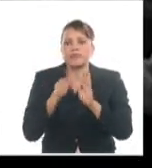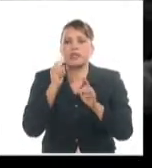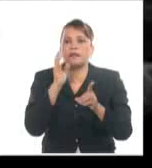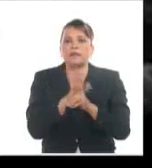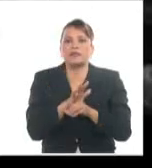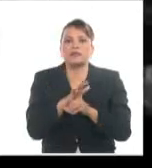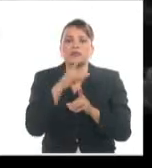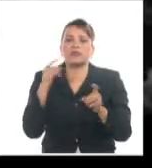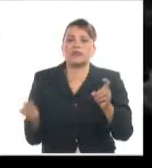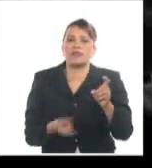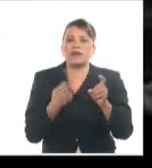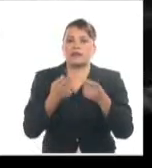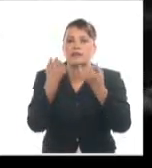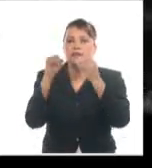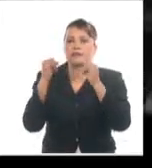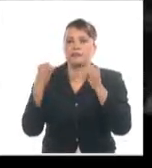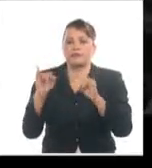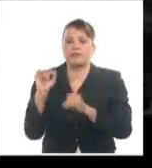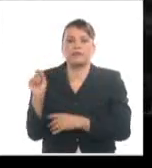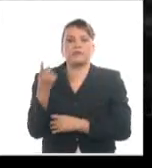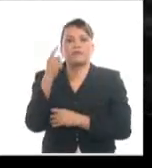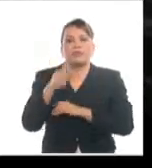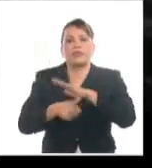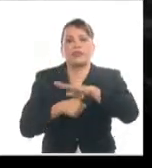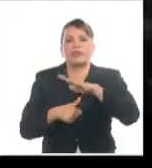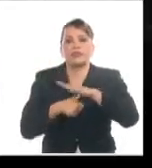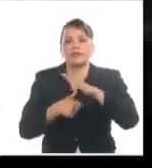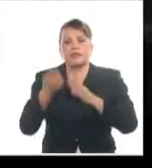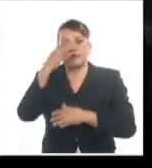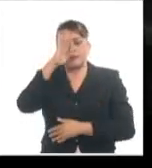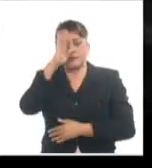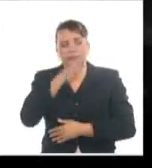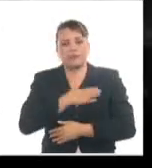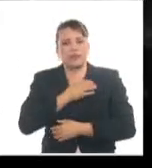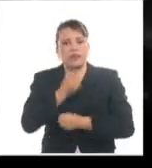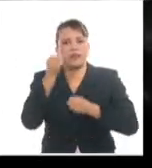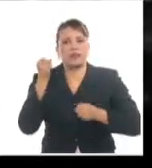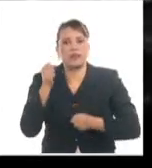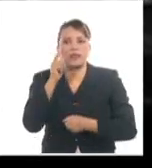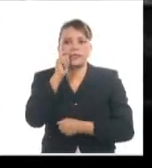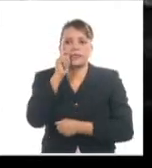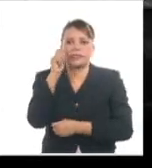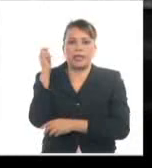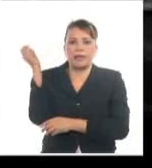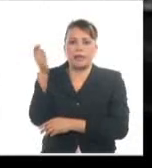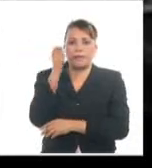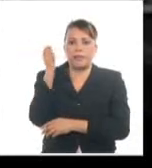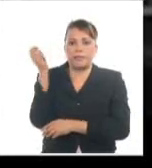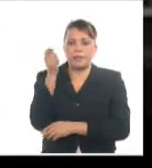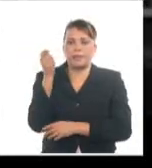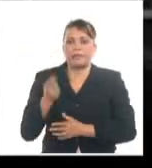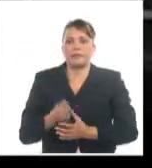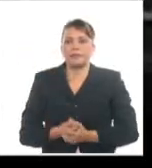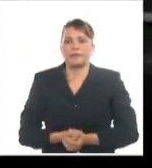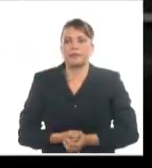guerras independentistas y primer presidente de la República en armas, Carlos Manuel de Céspedes.